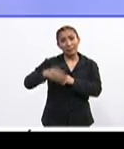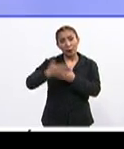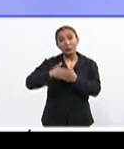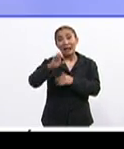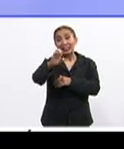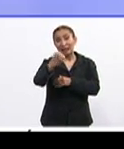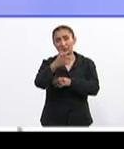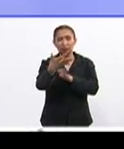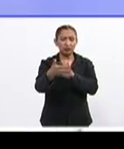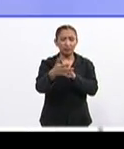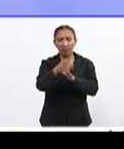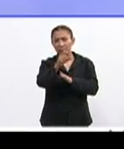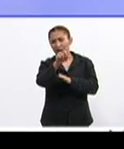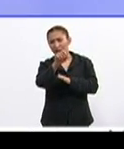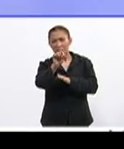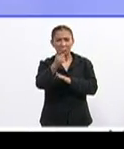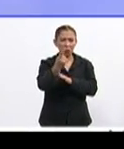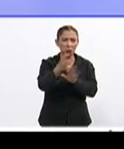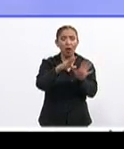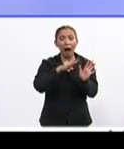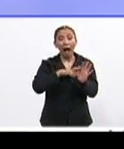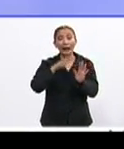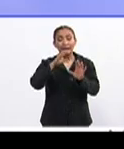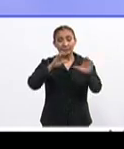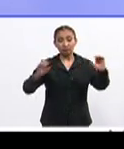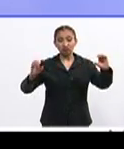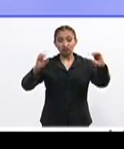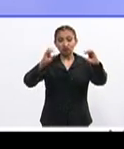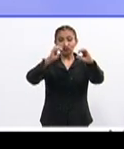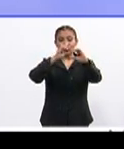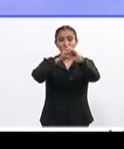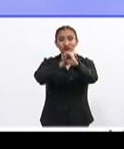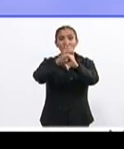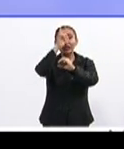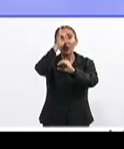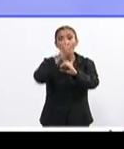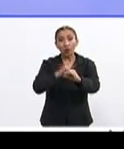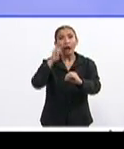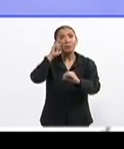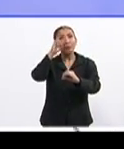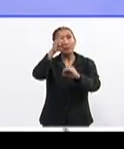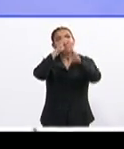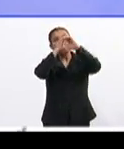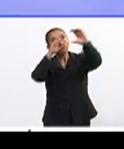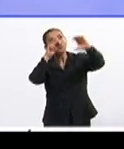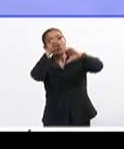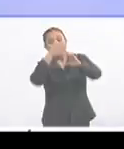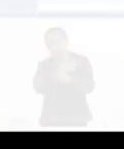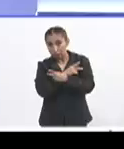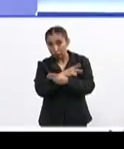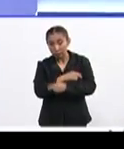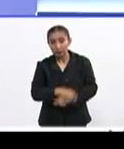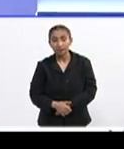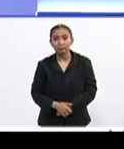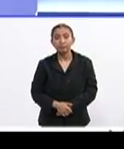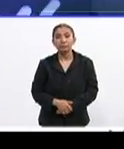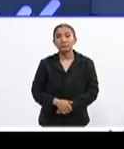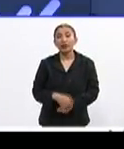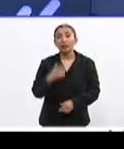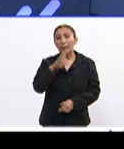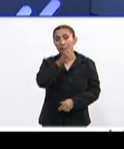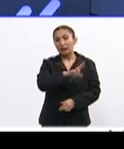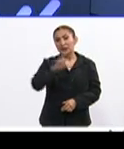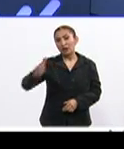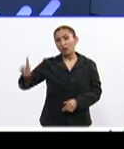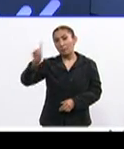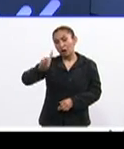En enero, más o menos por el 2021, tenemos eclipse lunar. Entonces vamos a tener observación lunar en la explanada de Universo. Abrimos de martes